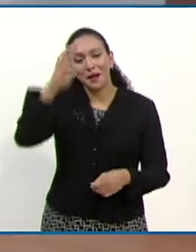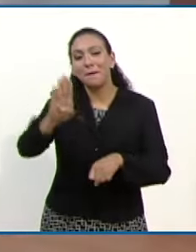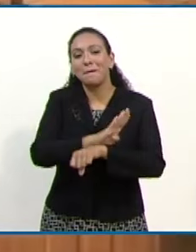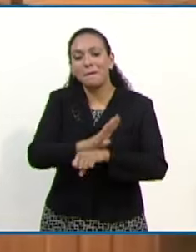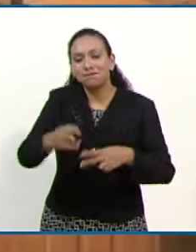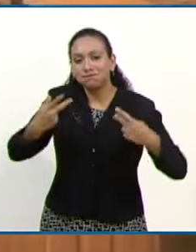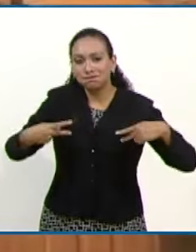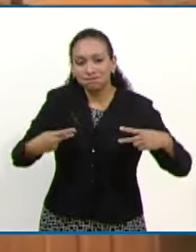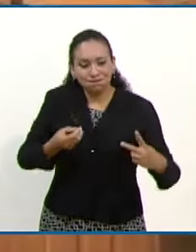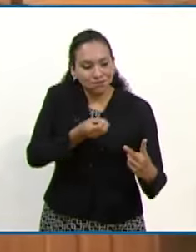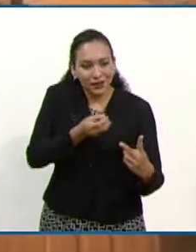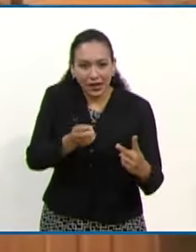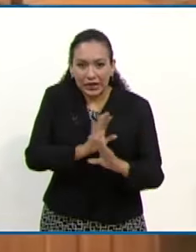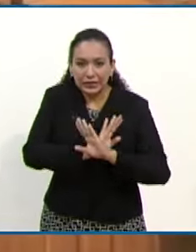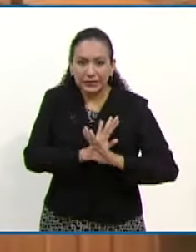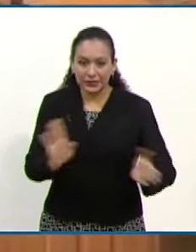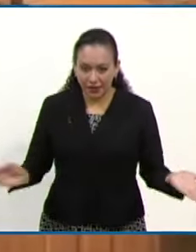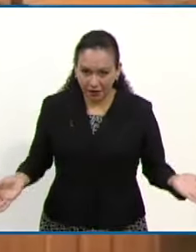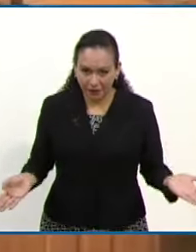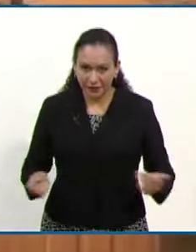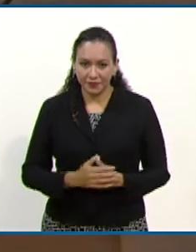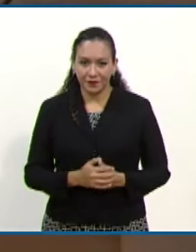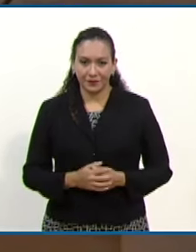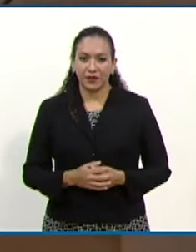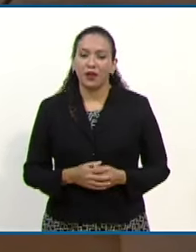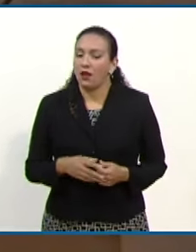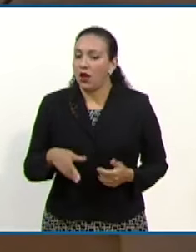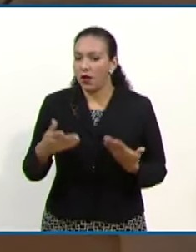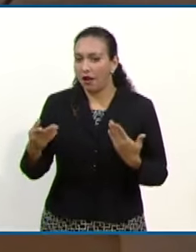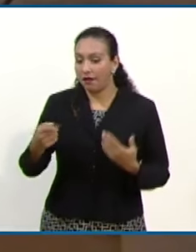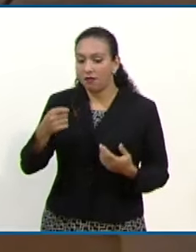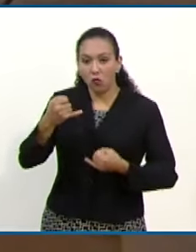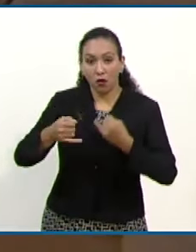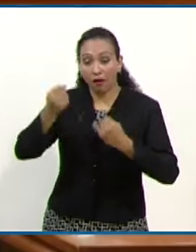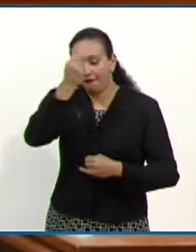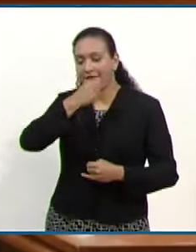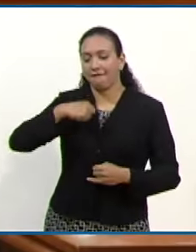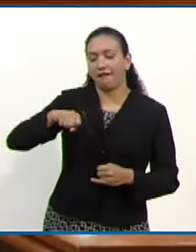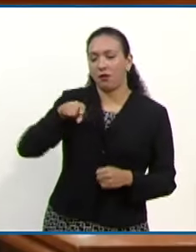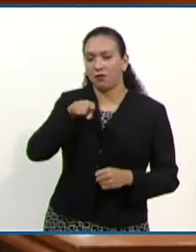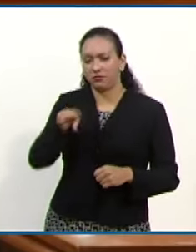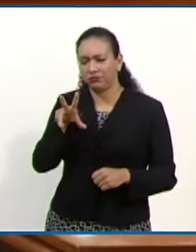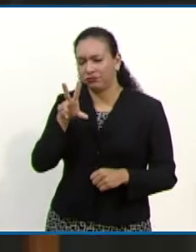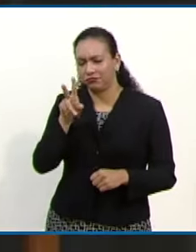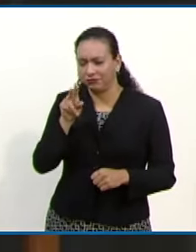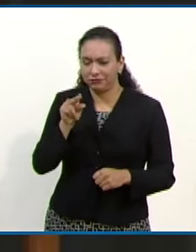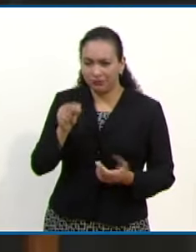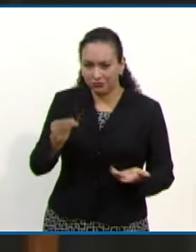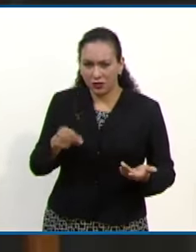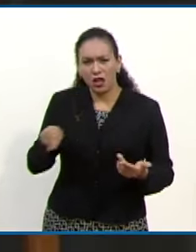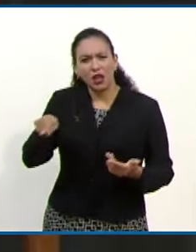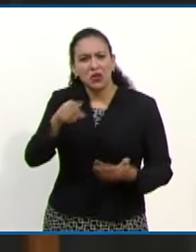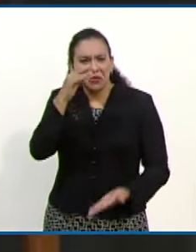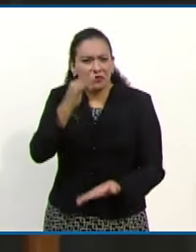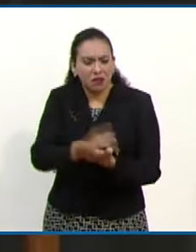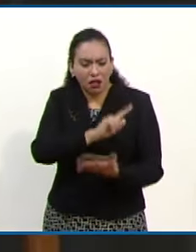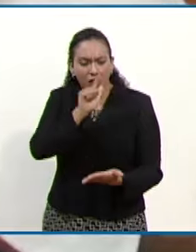efecto de esa resolución. Indicó que por ello la legitimidad de los jueces se sustenta en los argumentos de